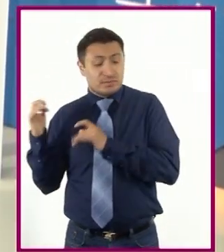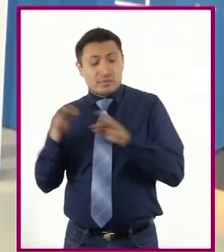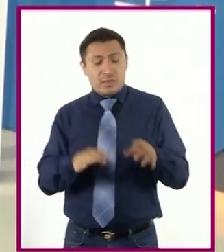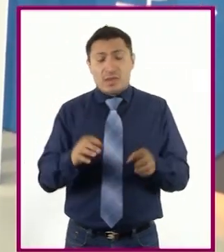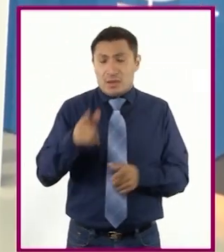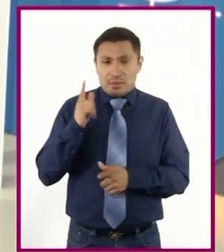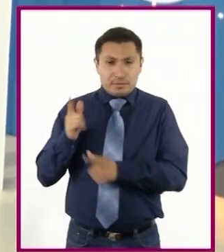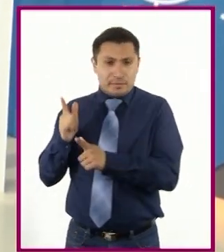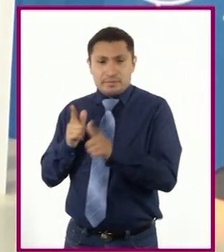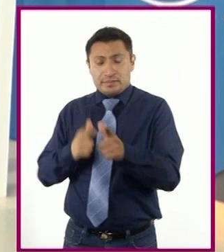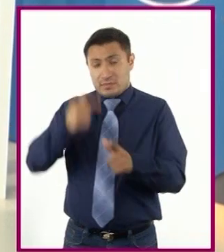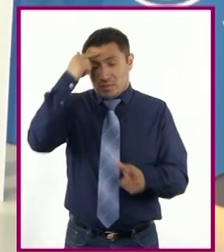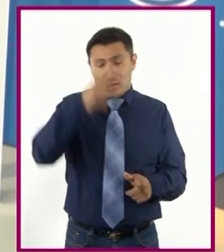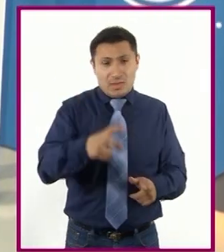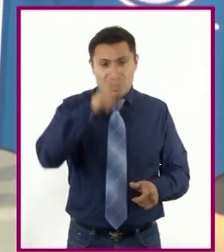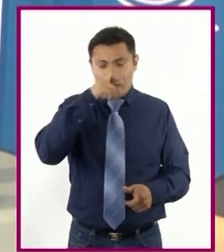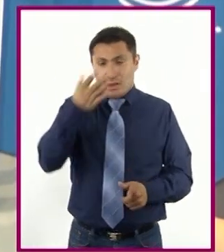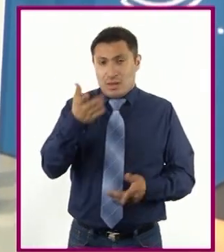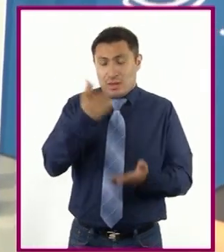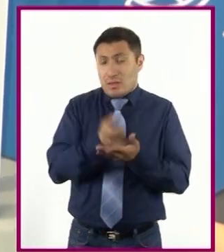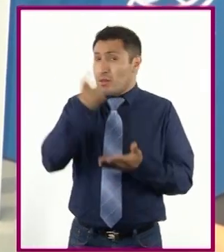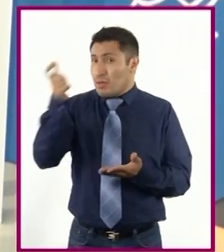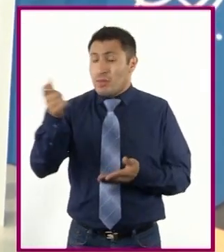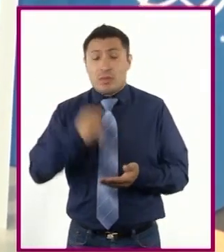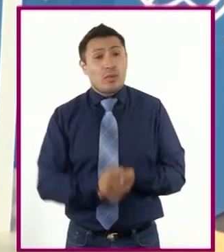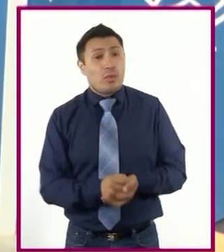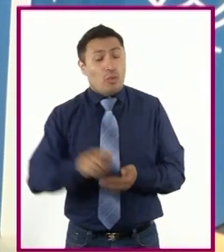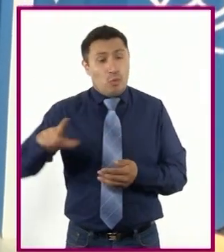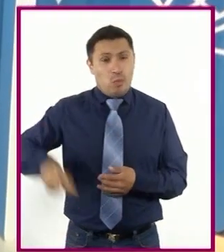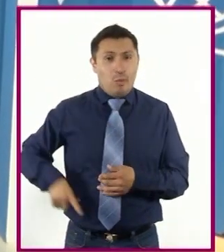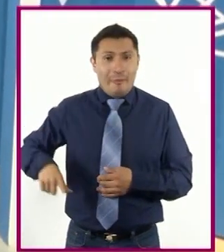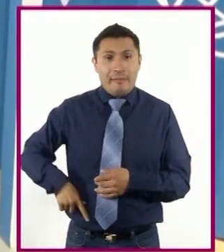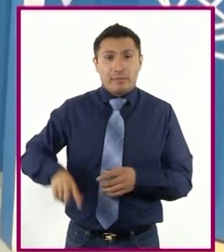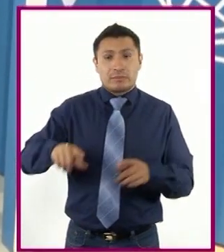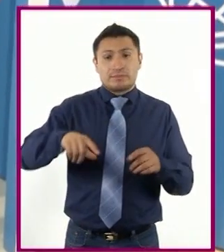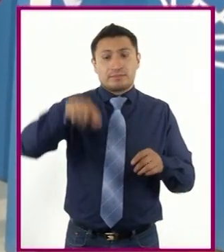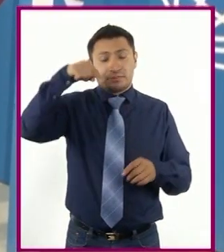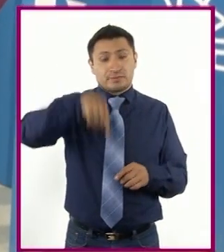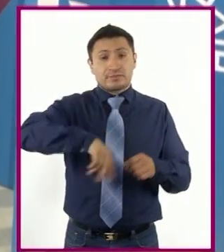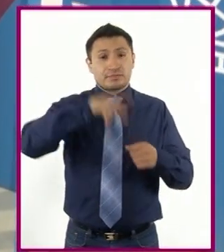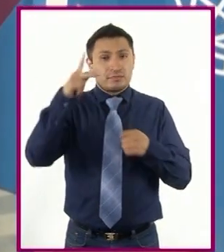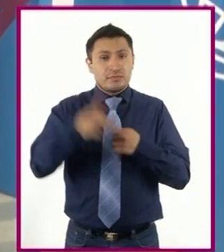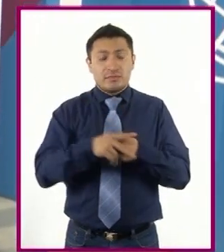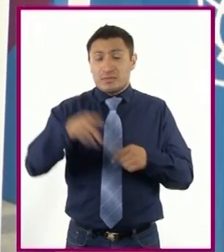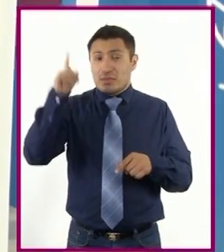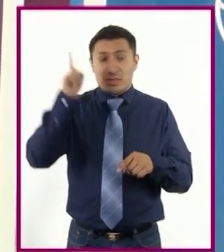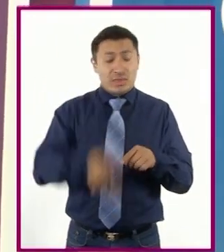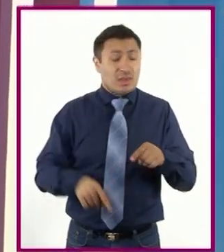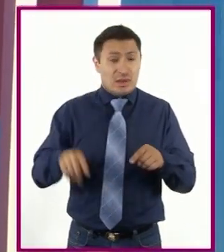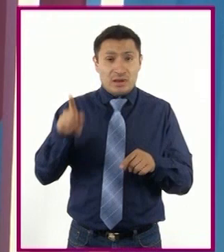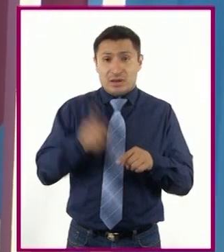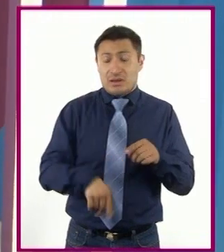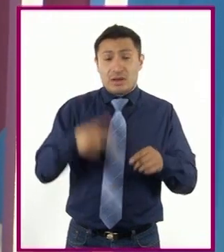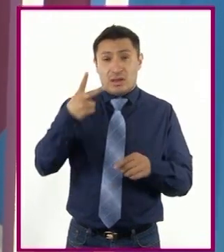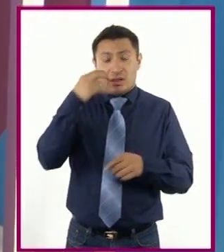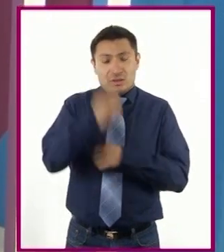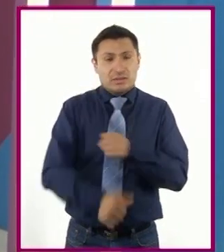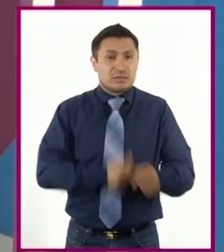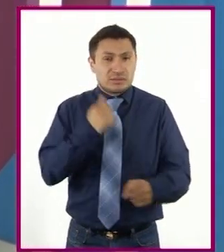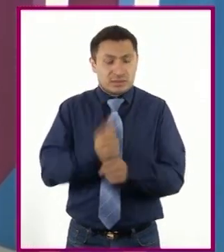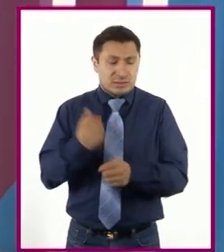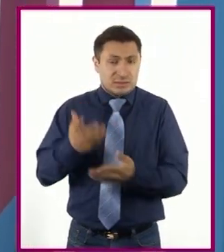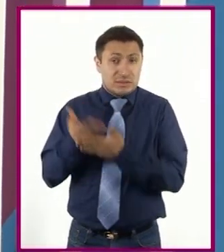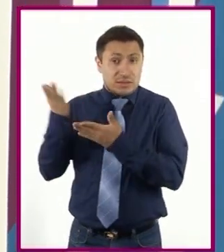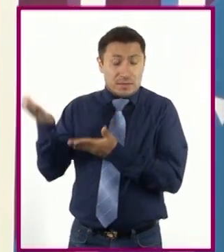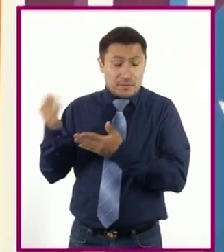intervención armada para exigir el pago de la deuda externa, el gobierno de la República derogó la moratoria de 2 años que había